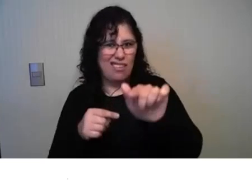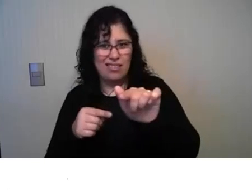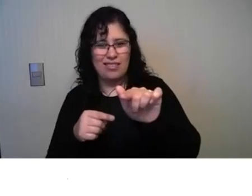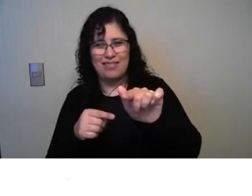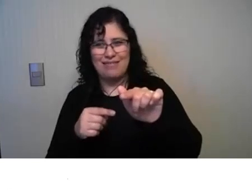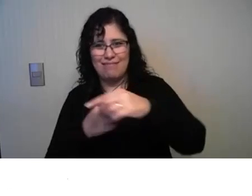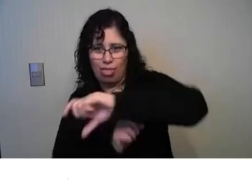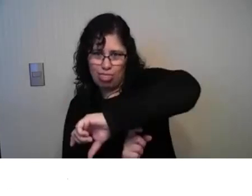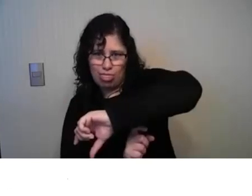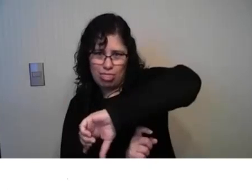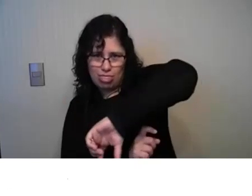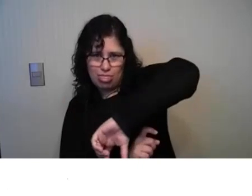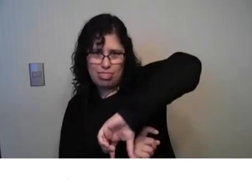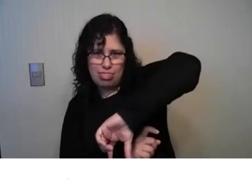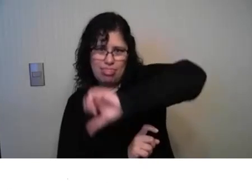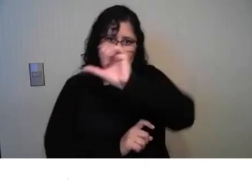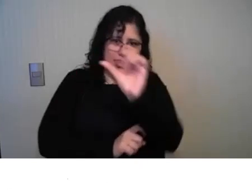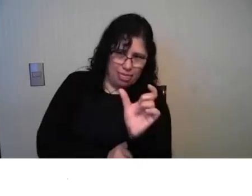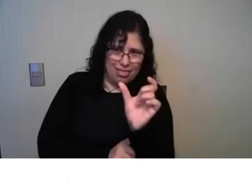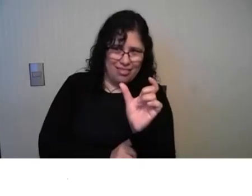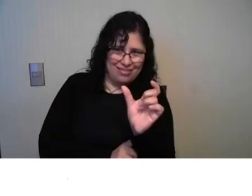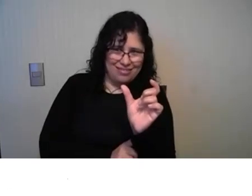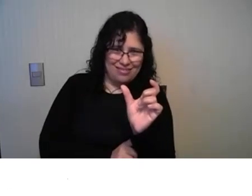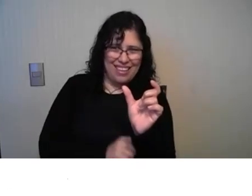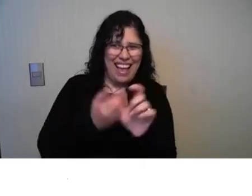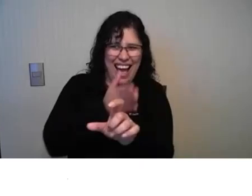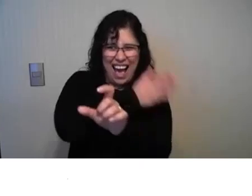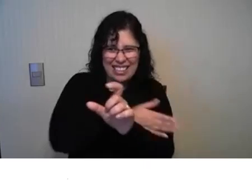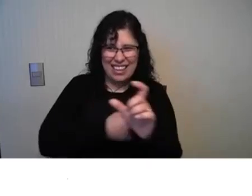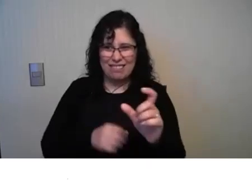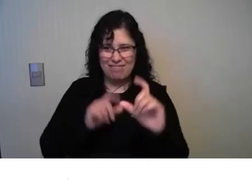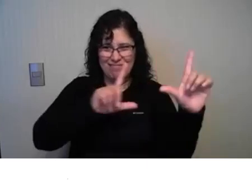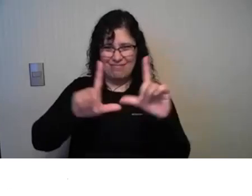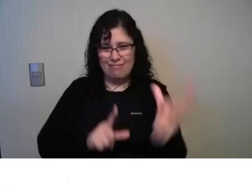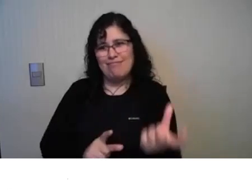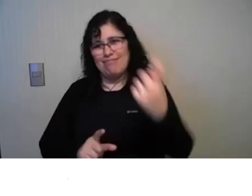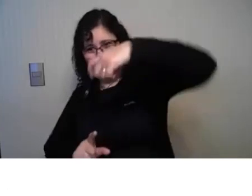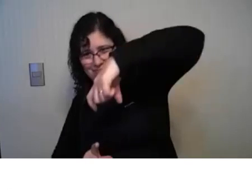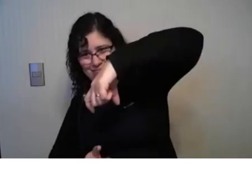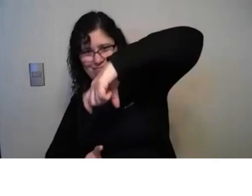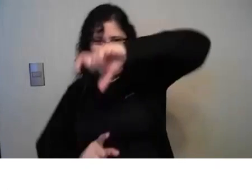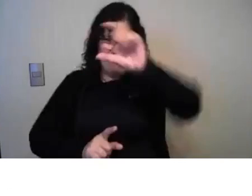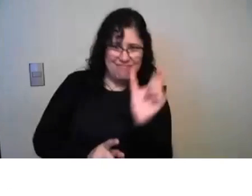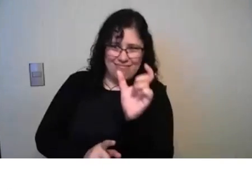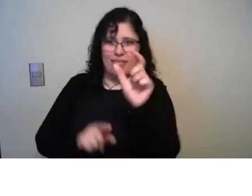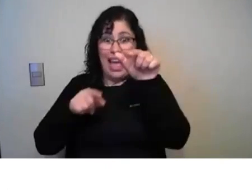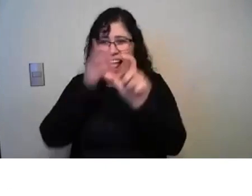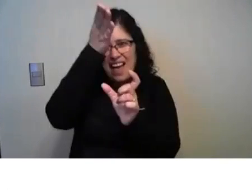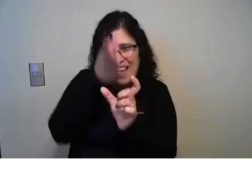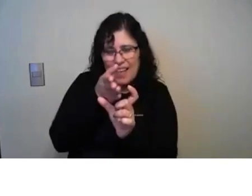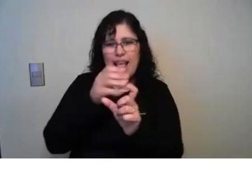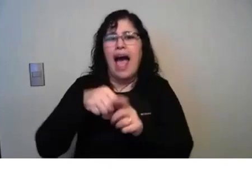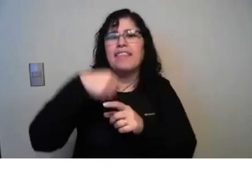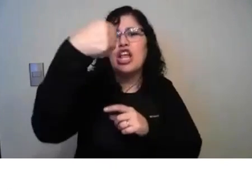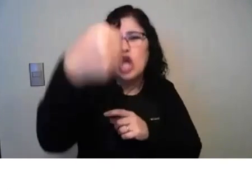tenemos una imagen de la Target Ruiz Liar, y está invertido. Si esta es la fisura, esto es anterior